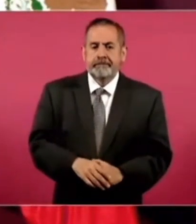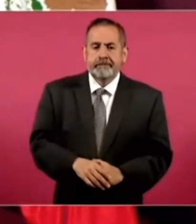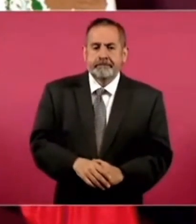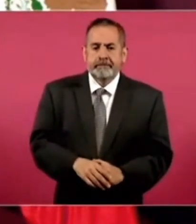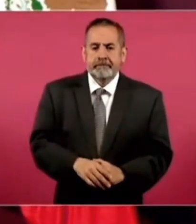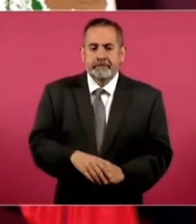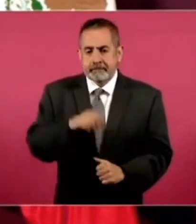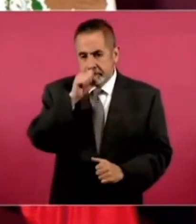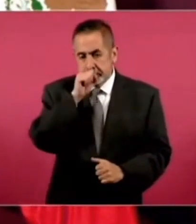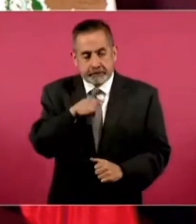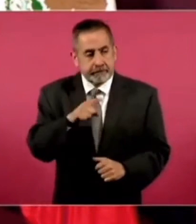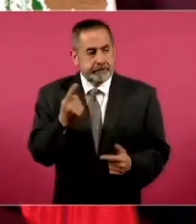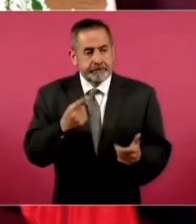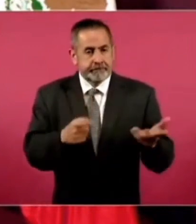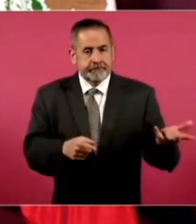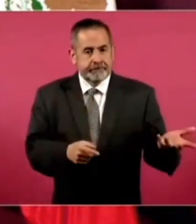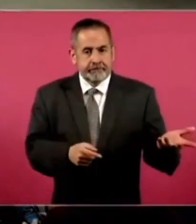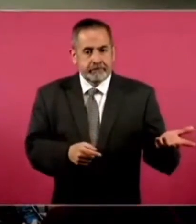y que